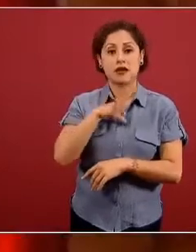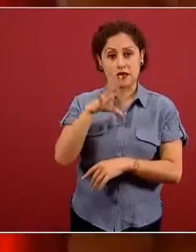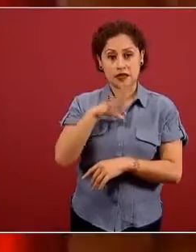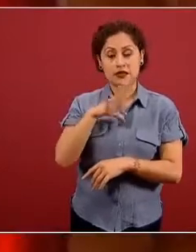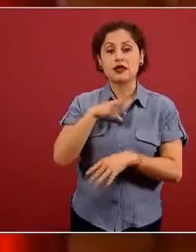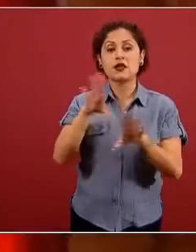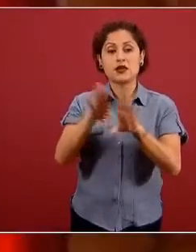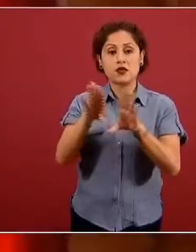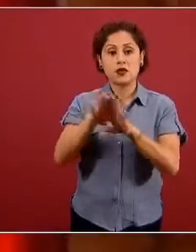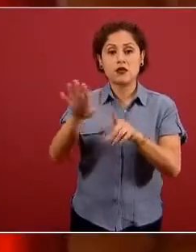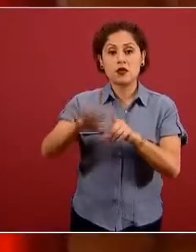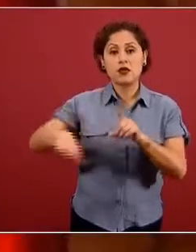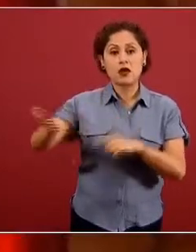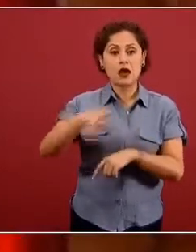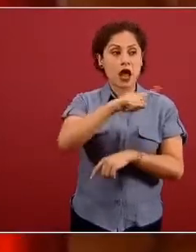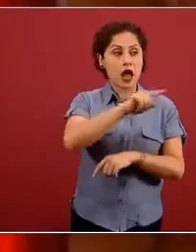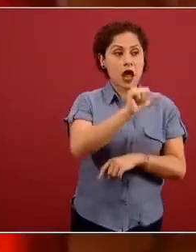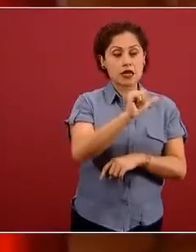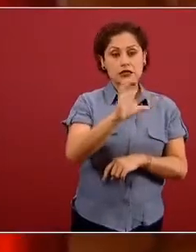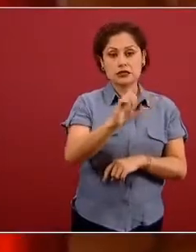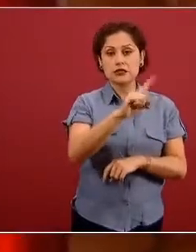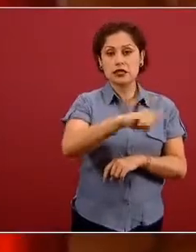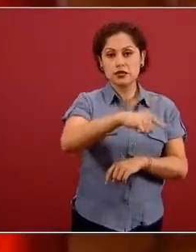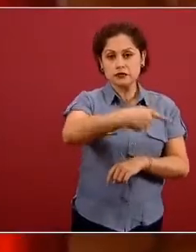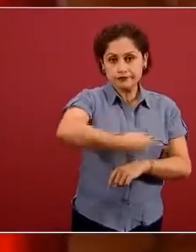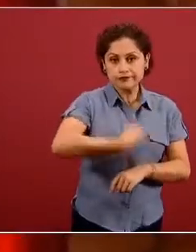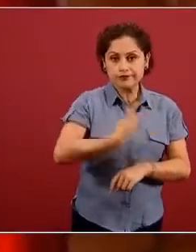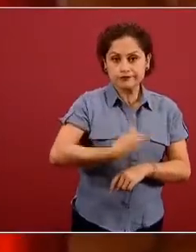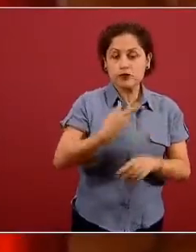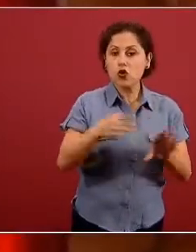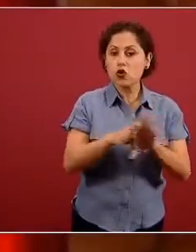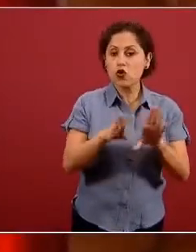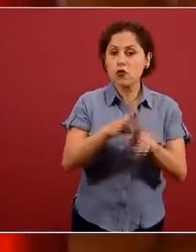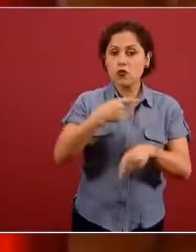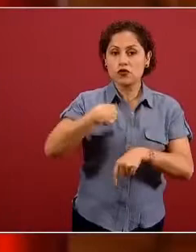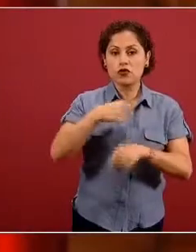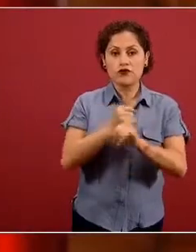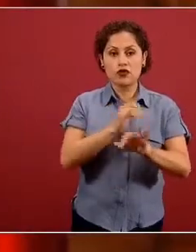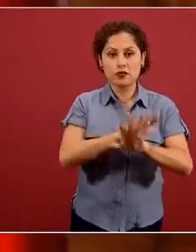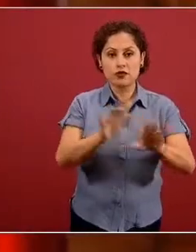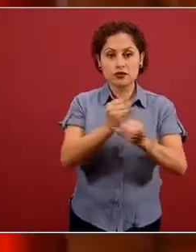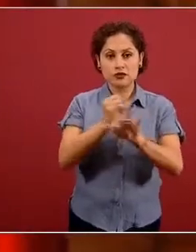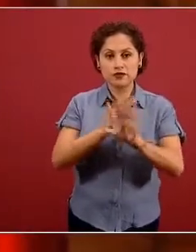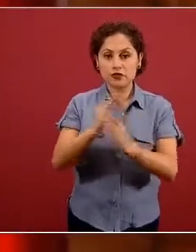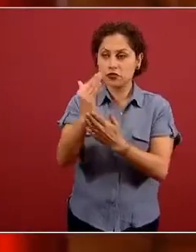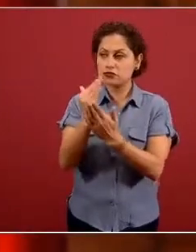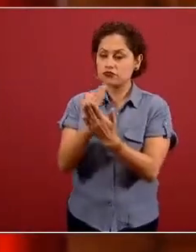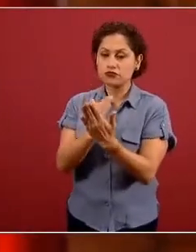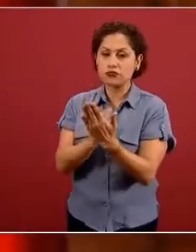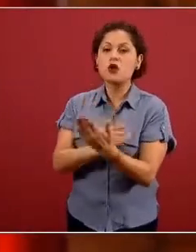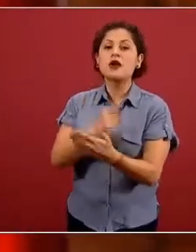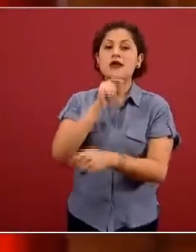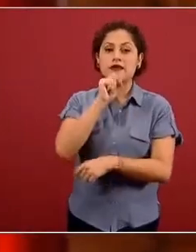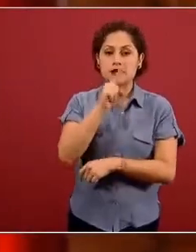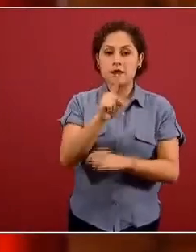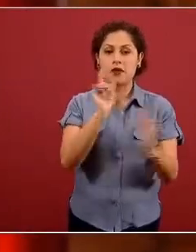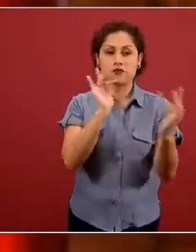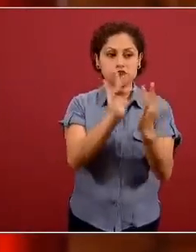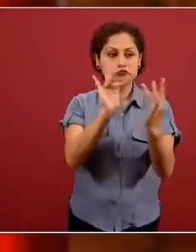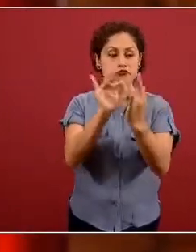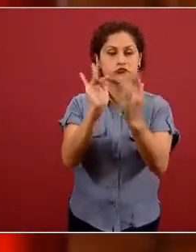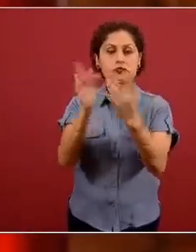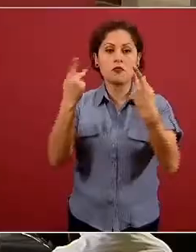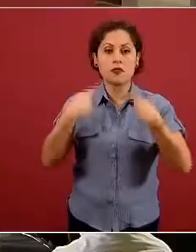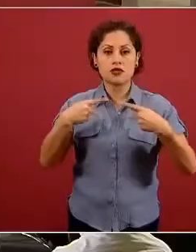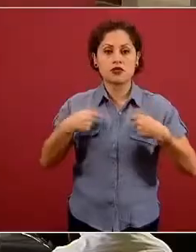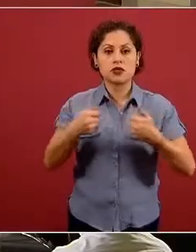sociedad civil a través de las redes sociales, para mejorar nuestro manejo de información y nuestra comunicación con personas con